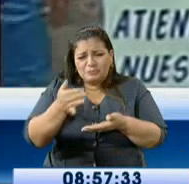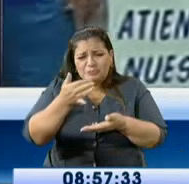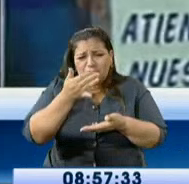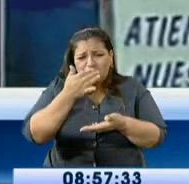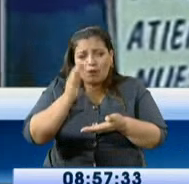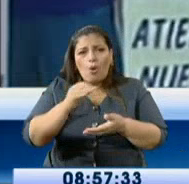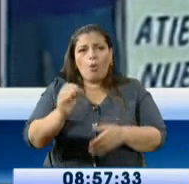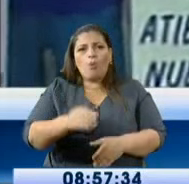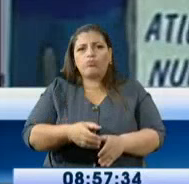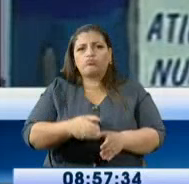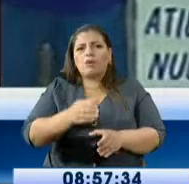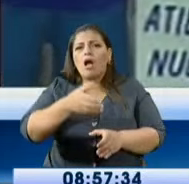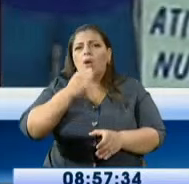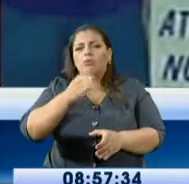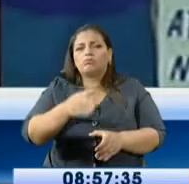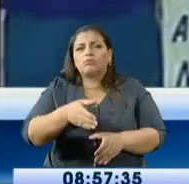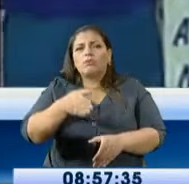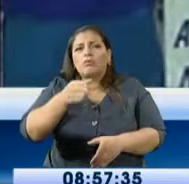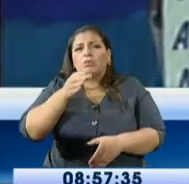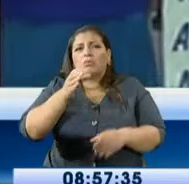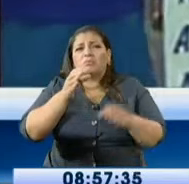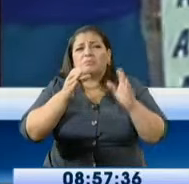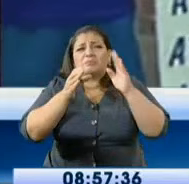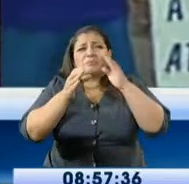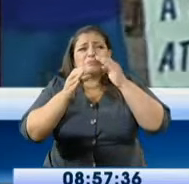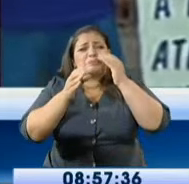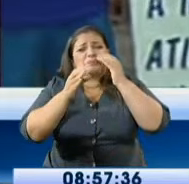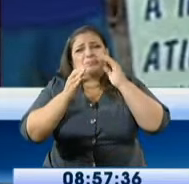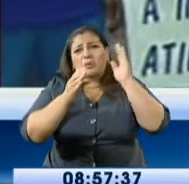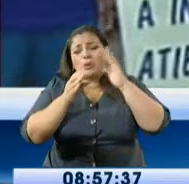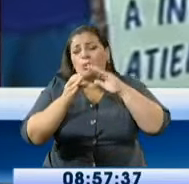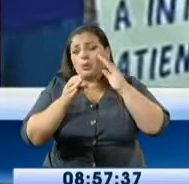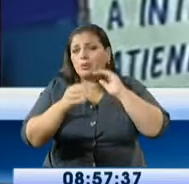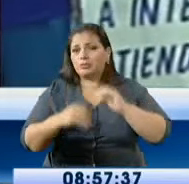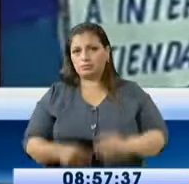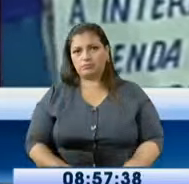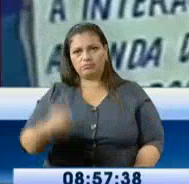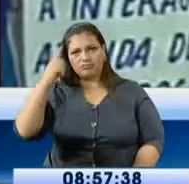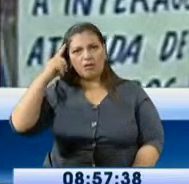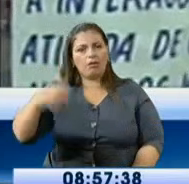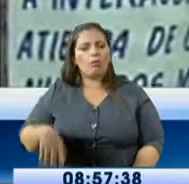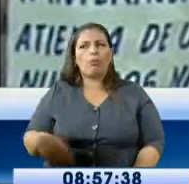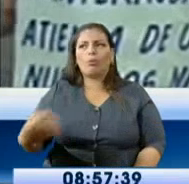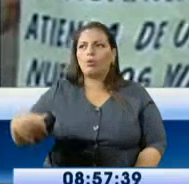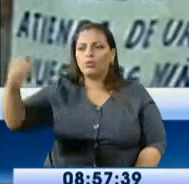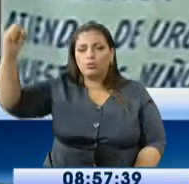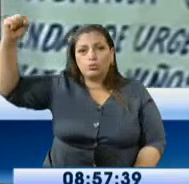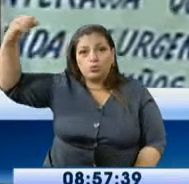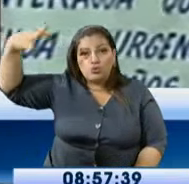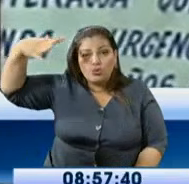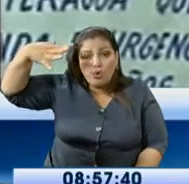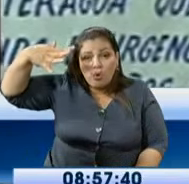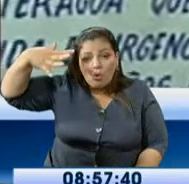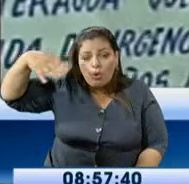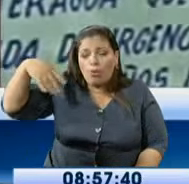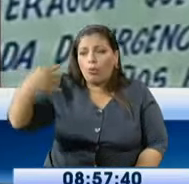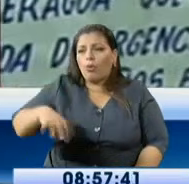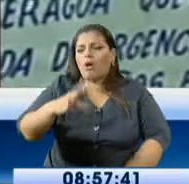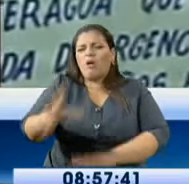con esta pestilencia. Y eso que no hace sola, eso que no hace sol, y con el sol. Es tremendo, oiga, cuando hace